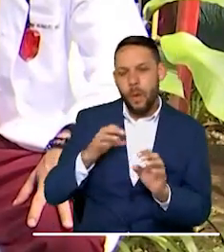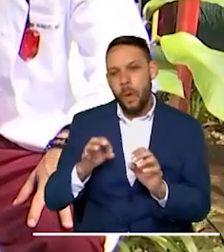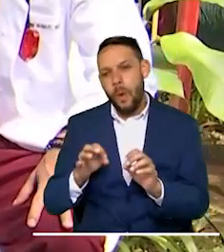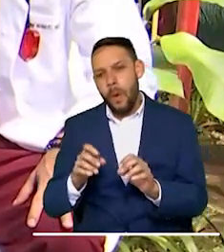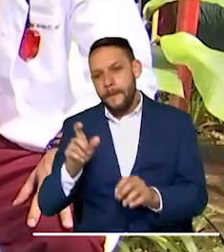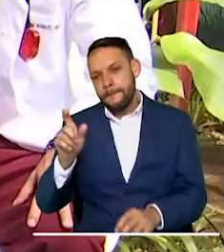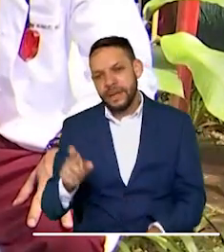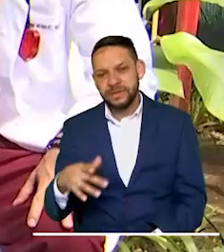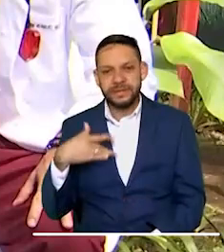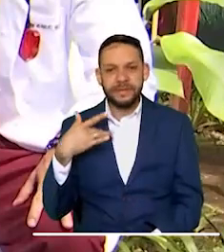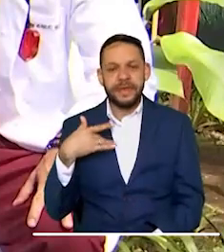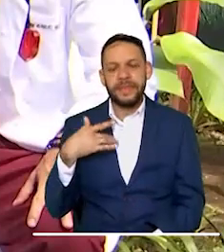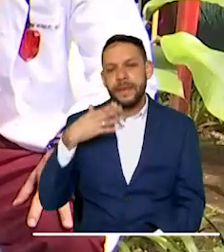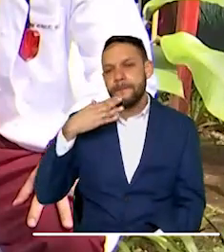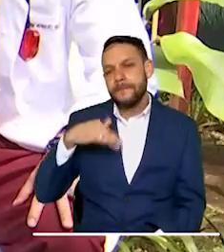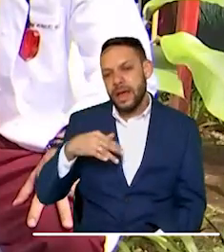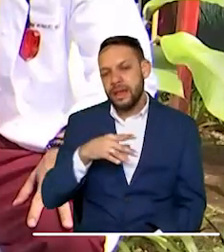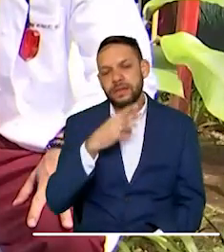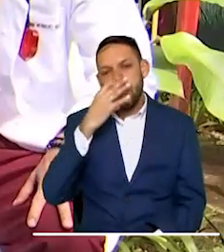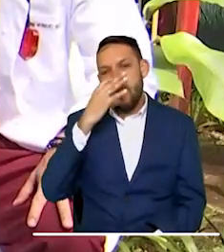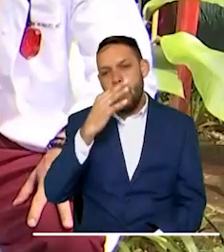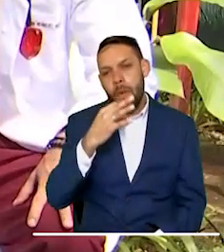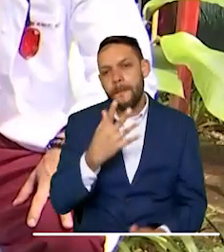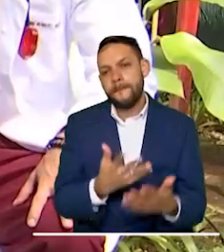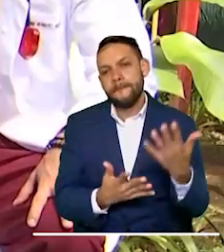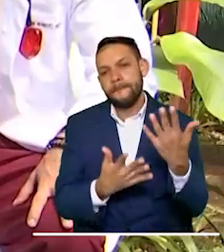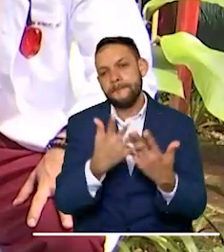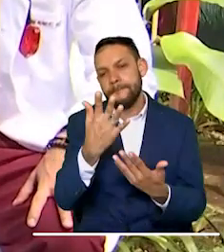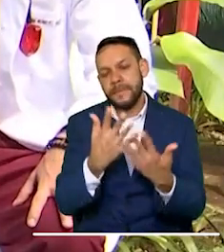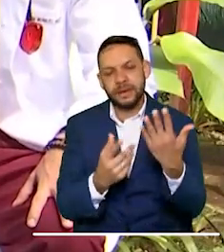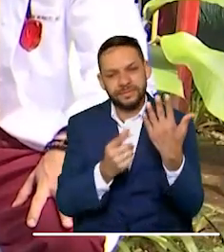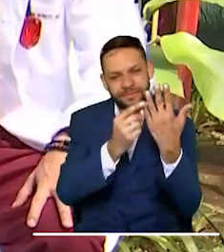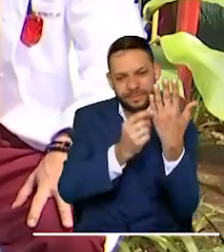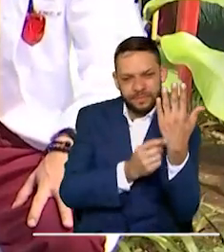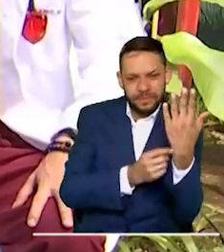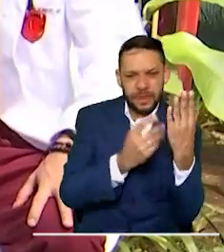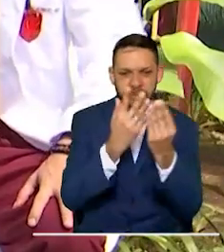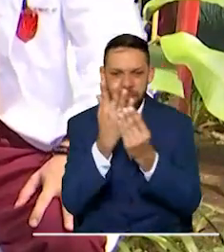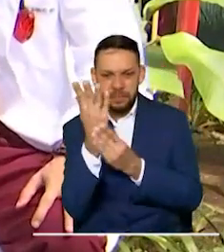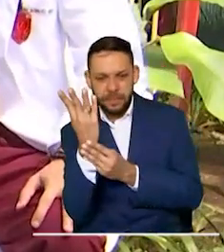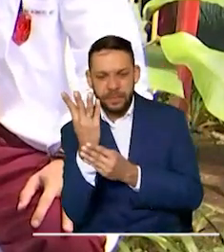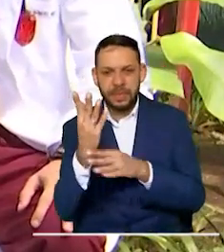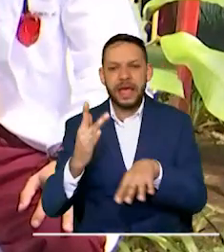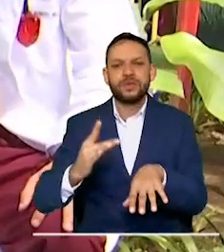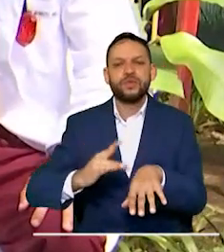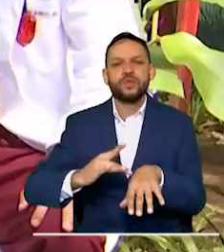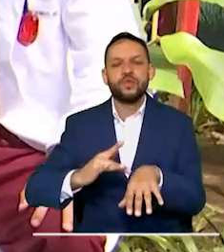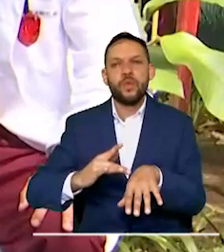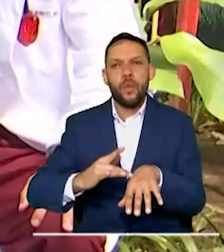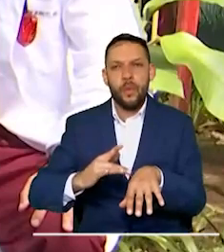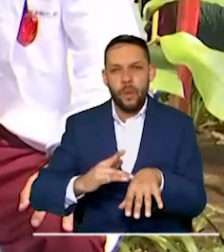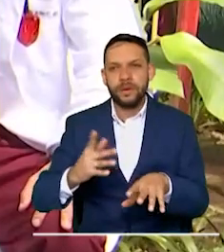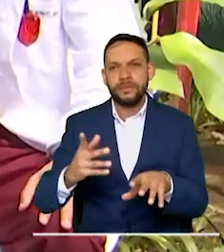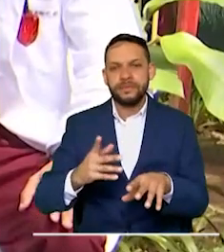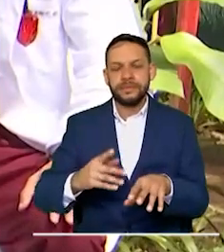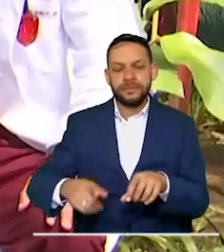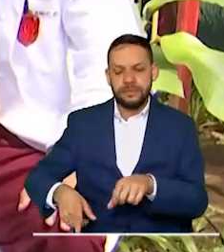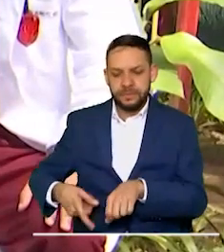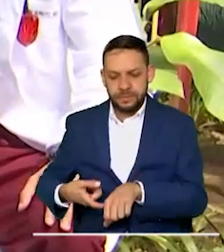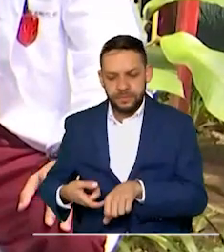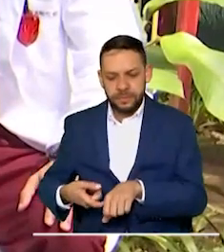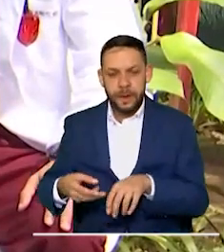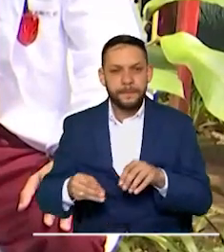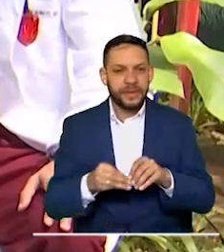la ecografía o no la realizan. Ellos se dan una idea del crecimiento prostático a través de un tacto. La ecografía a través